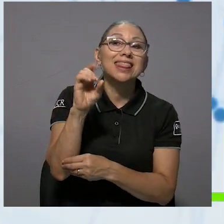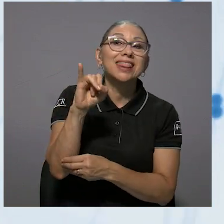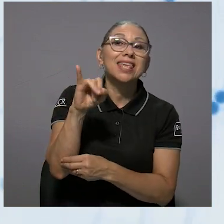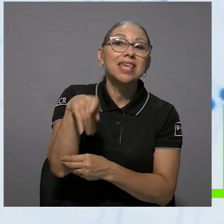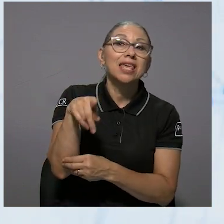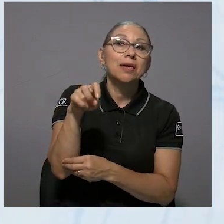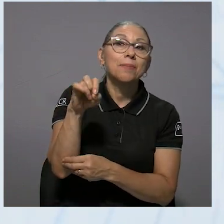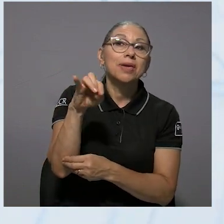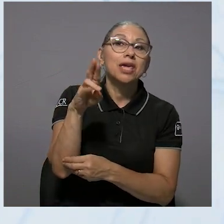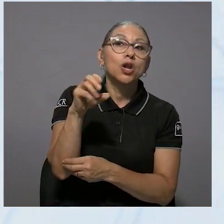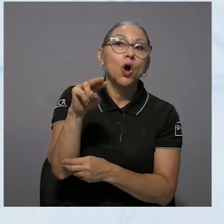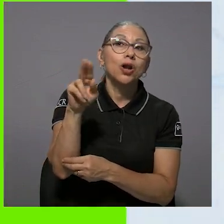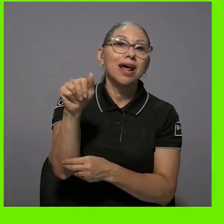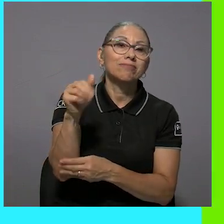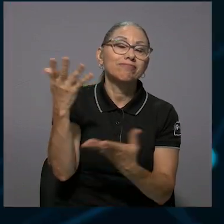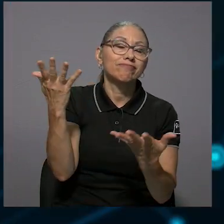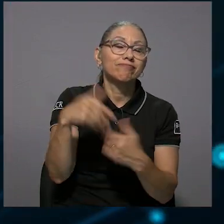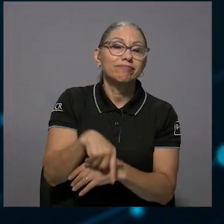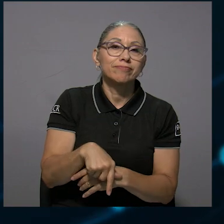Me van a mandar con la dipirona a la casa.